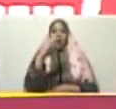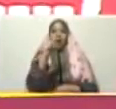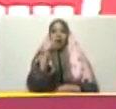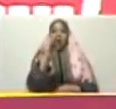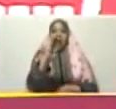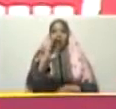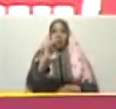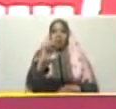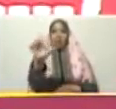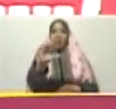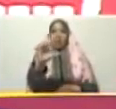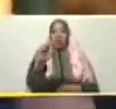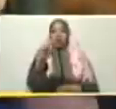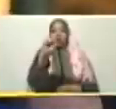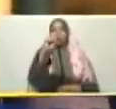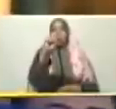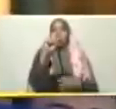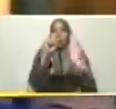perdono